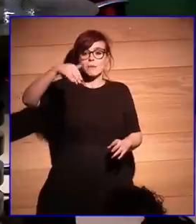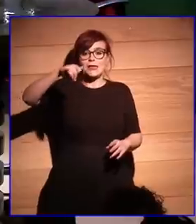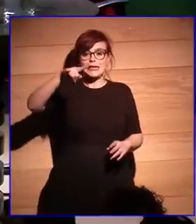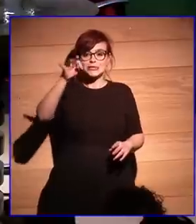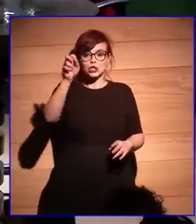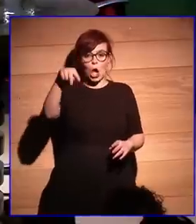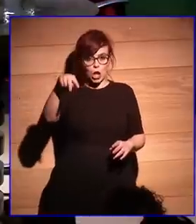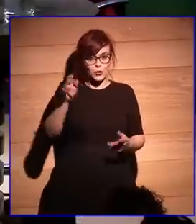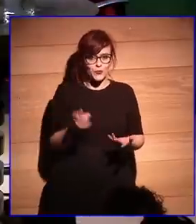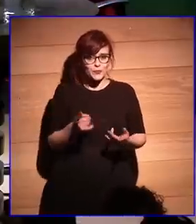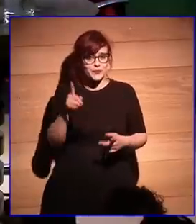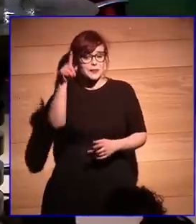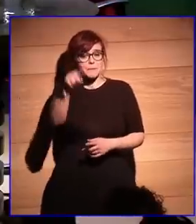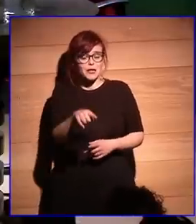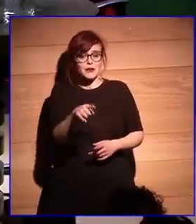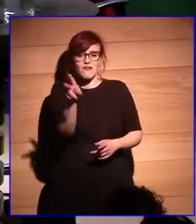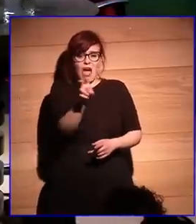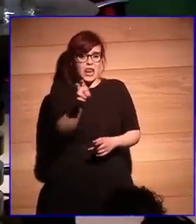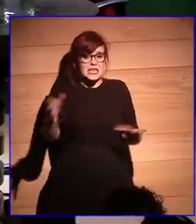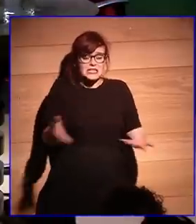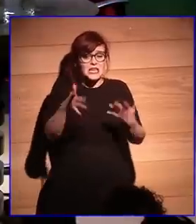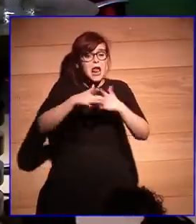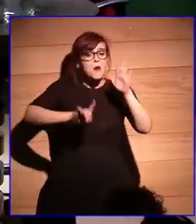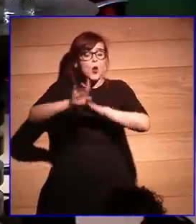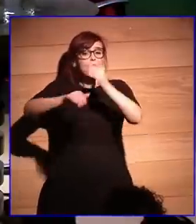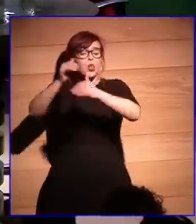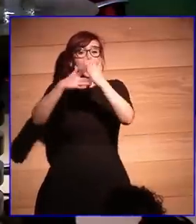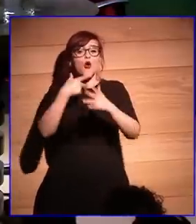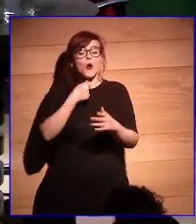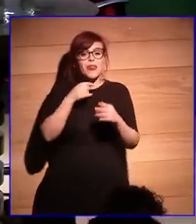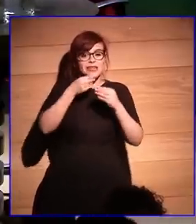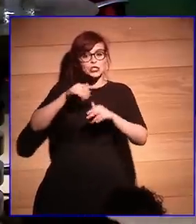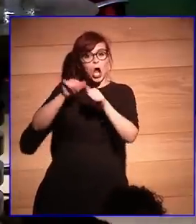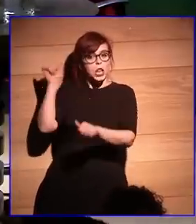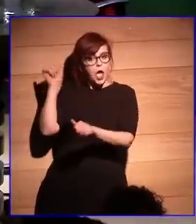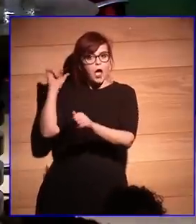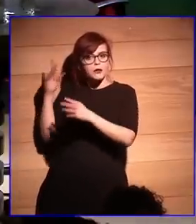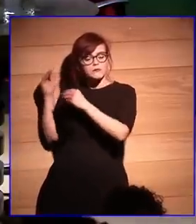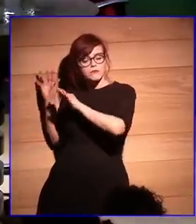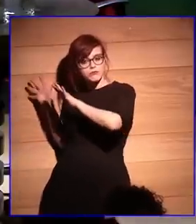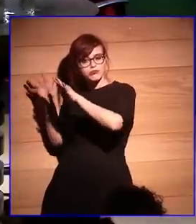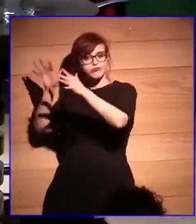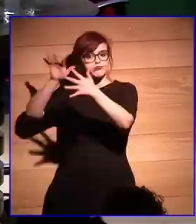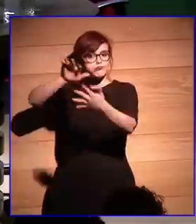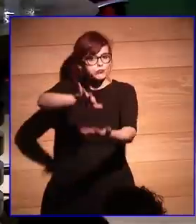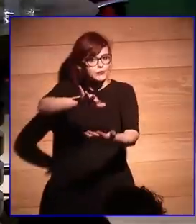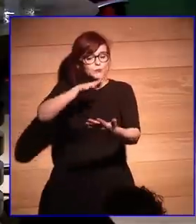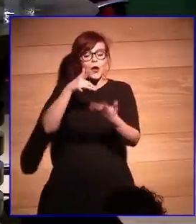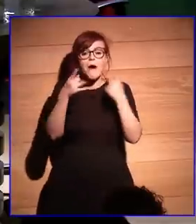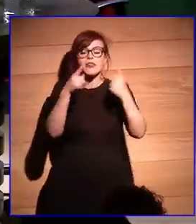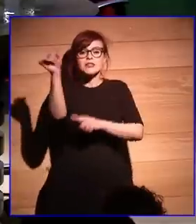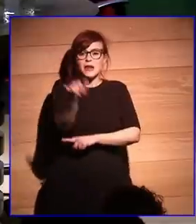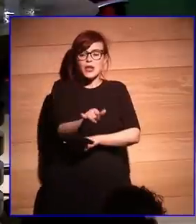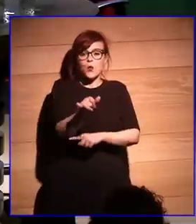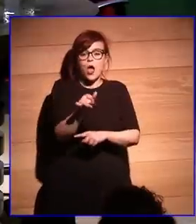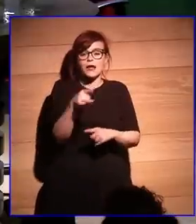Claro, me valen hasta la evolución de la comedia a lo largo del tiempo. Pero muchas veces, cuando vemos una película